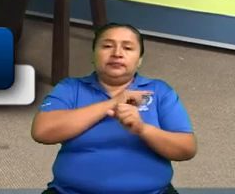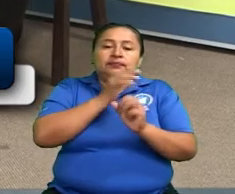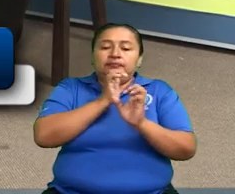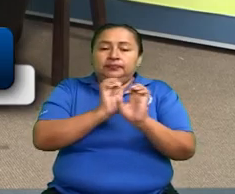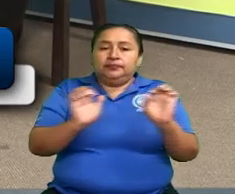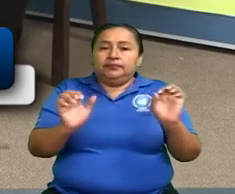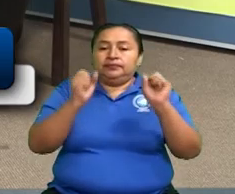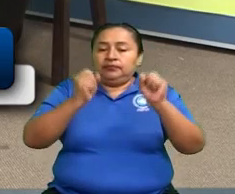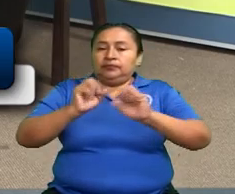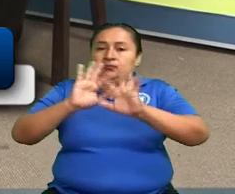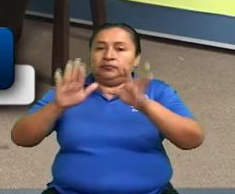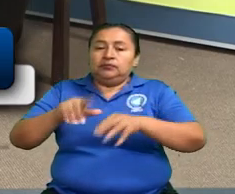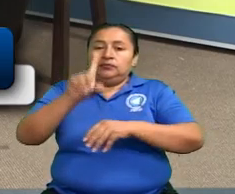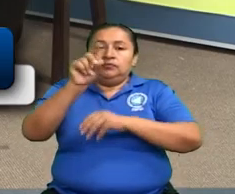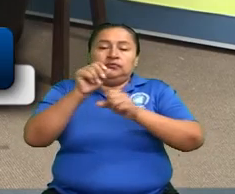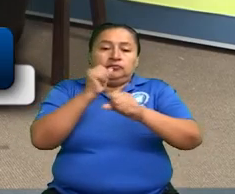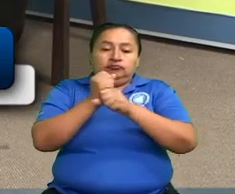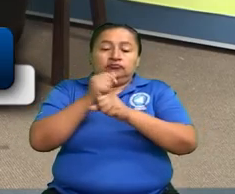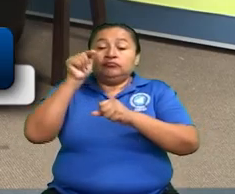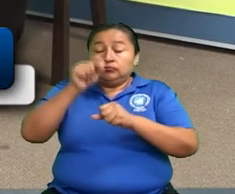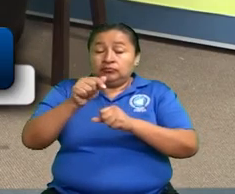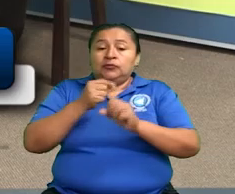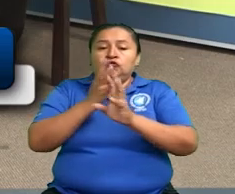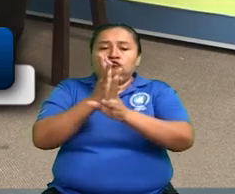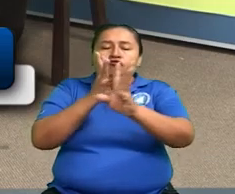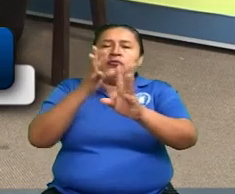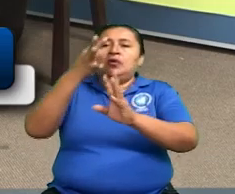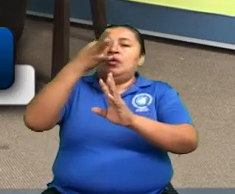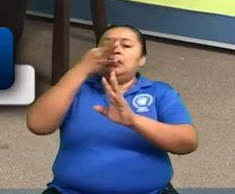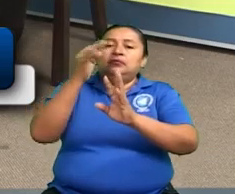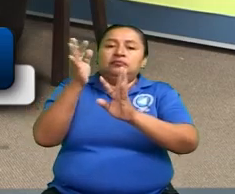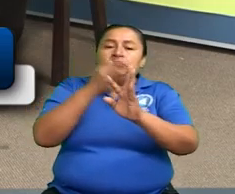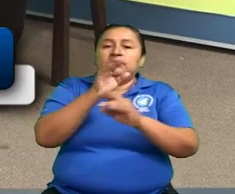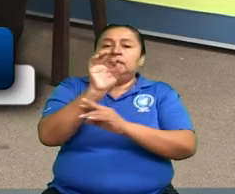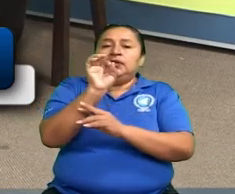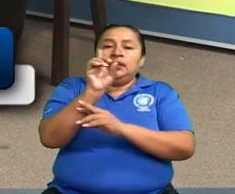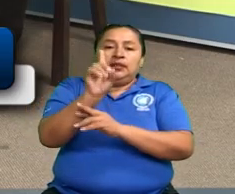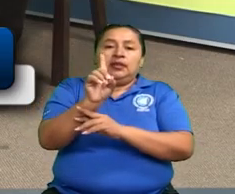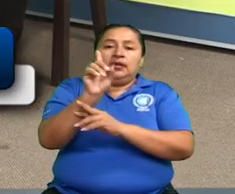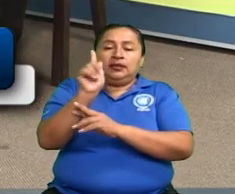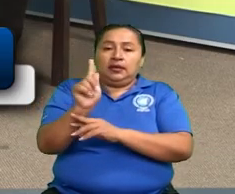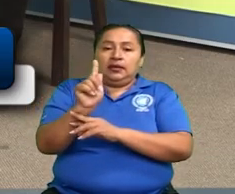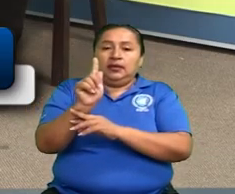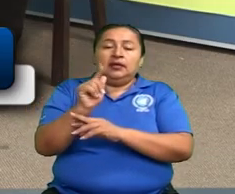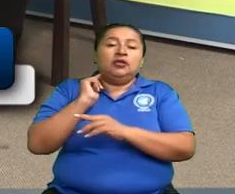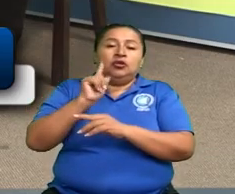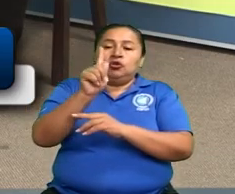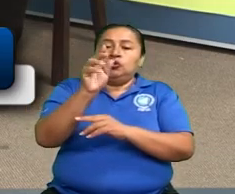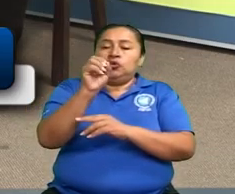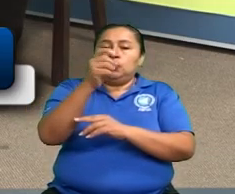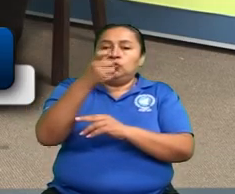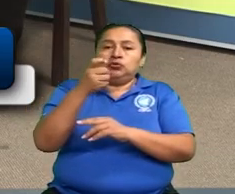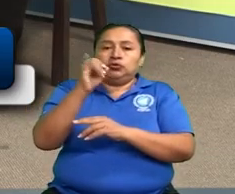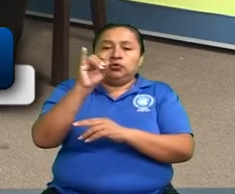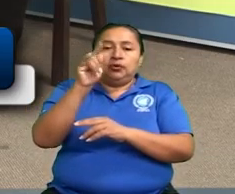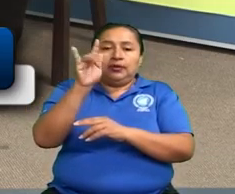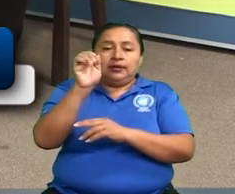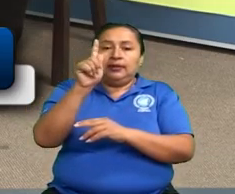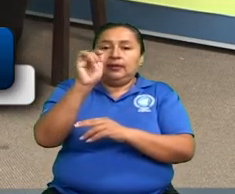niñas y niños de 10 años. Se le aplica lo que es la DT. La DT es el toxoide tetánico más